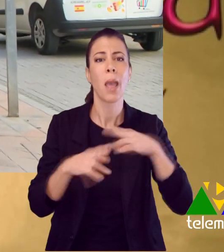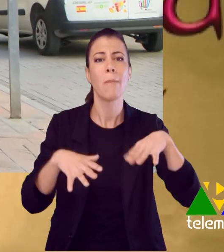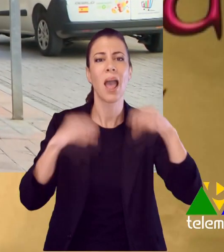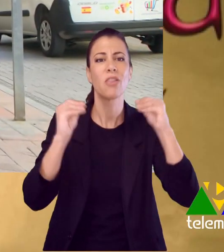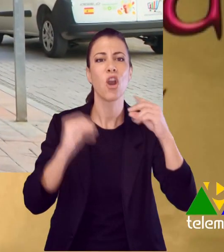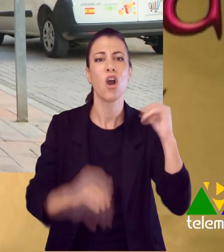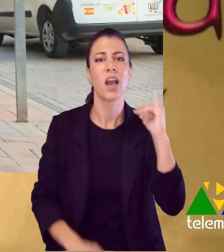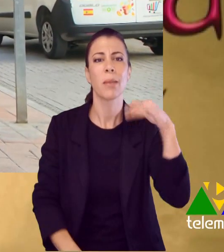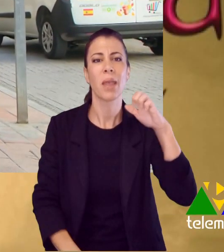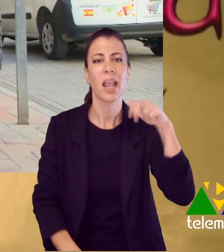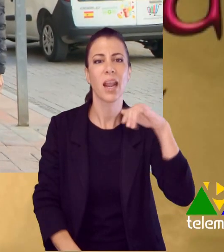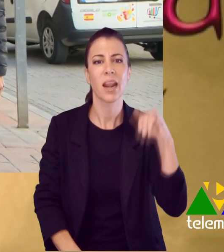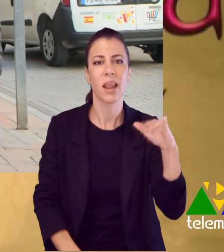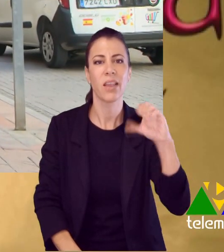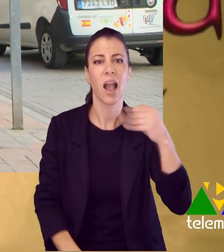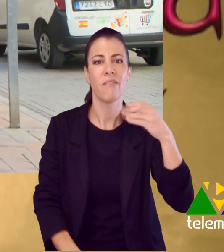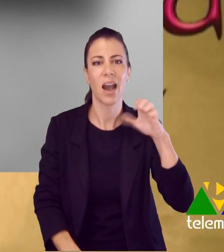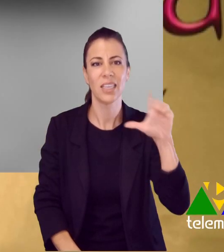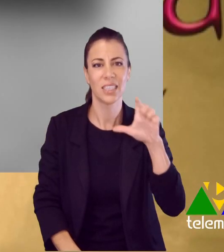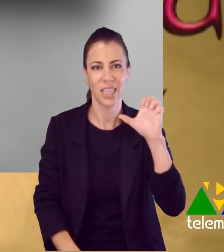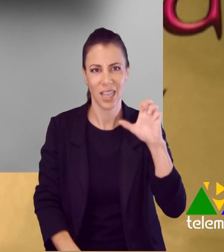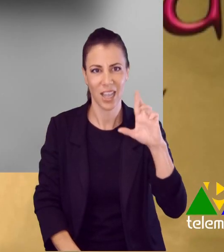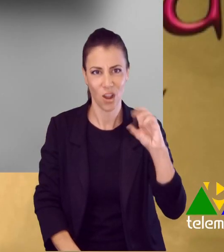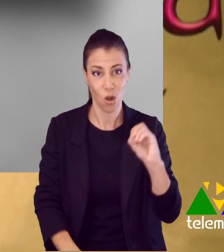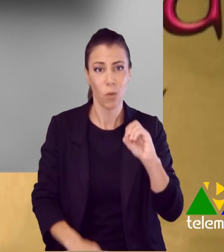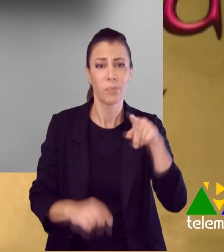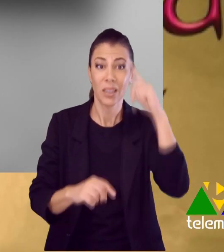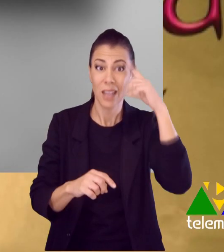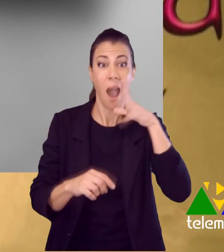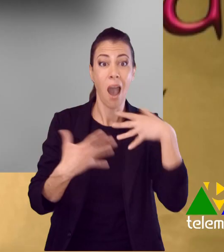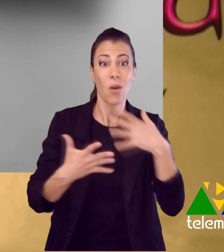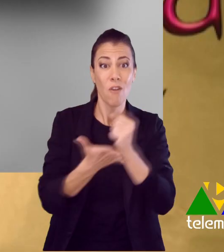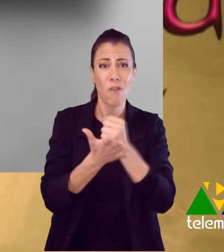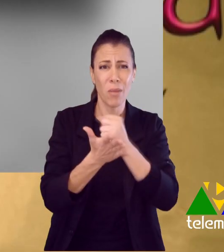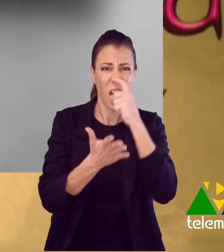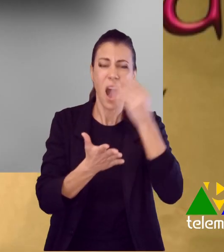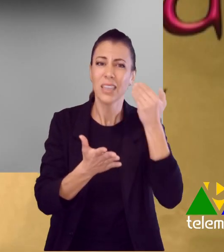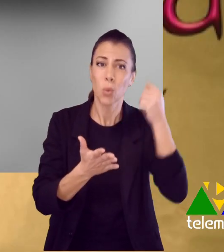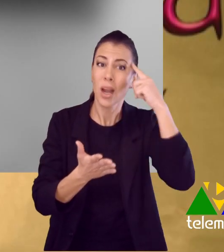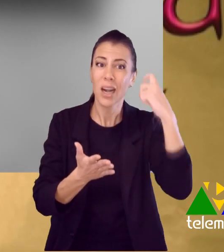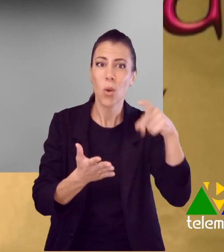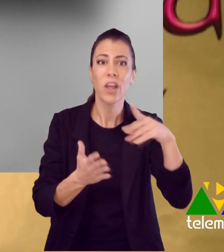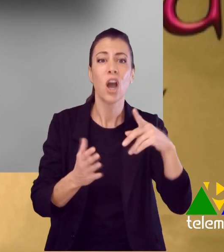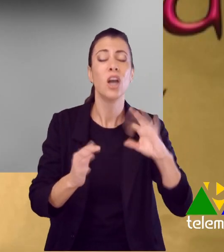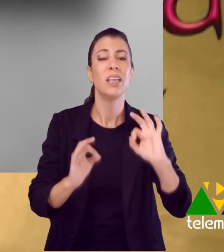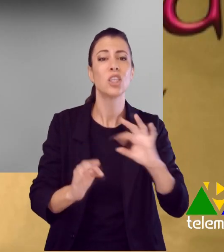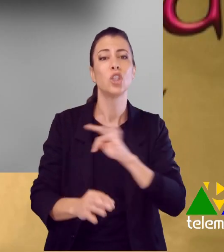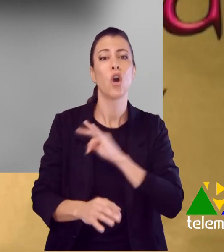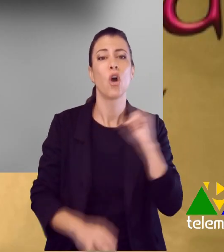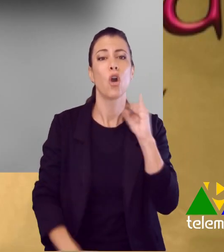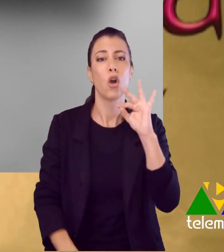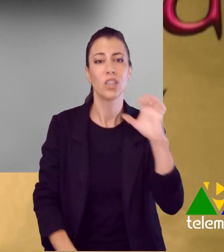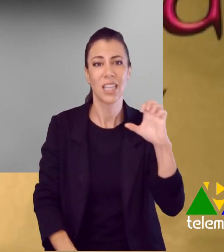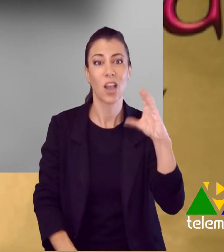que ocupaba pues todo el edificio donde está la farmacia, la antigua farmacia de don José Corzo.